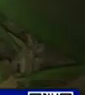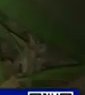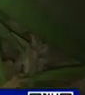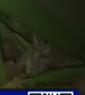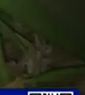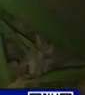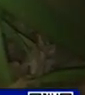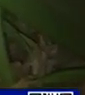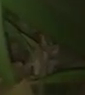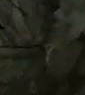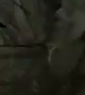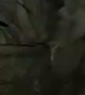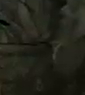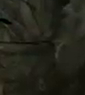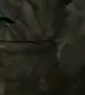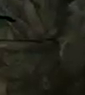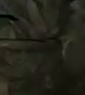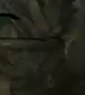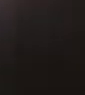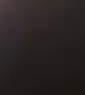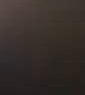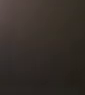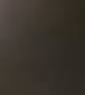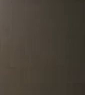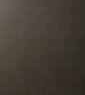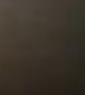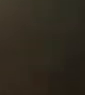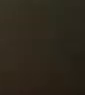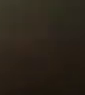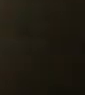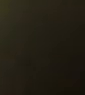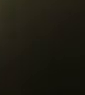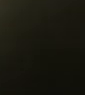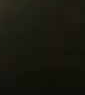Al día está de impacto.